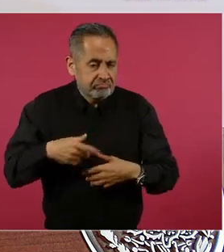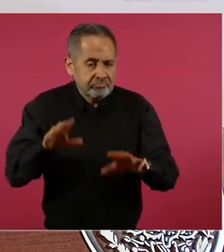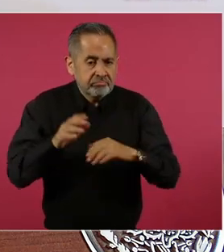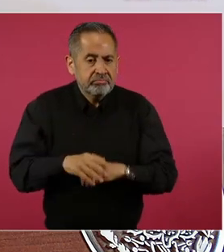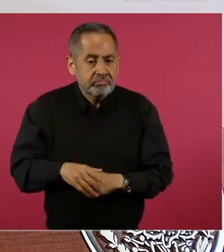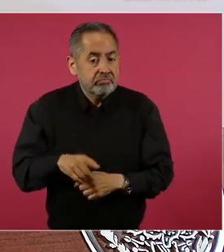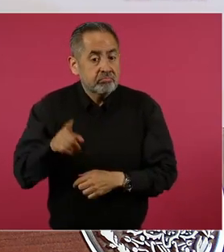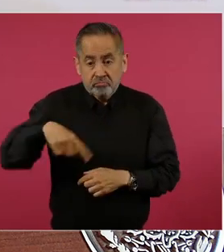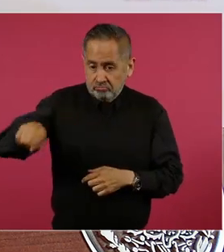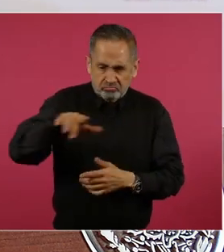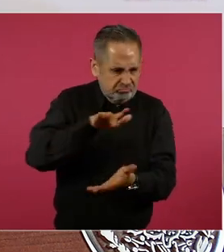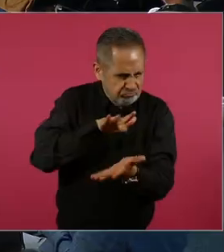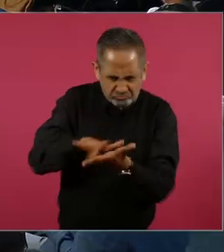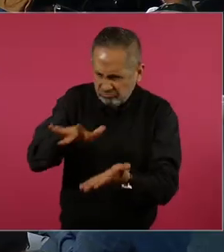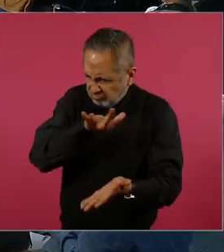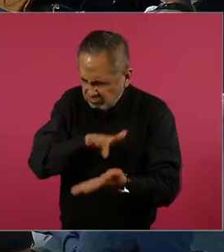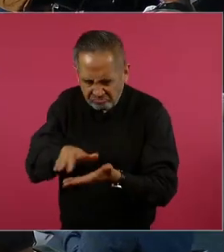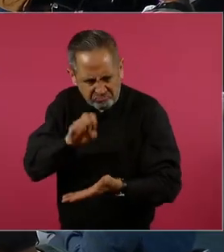van a apoyarla,